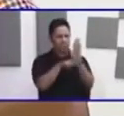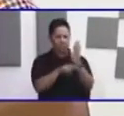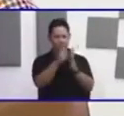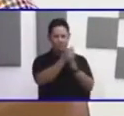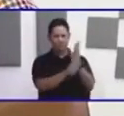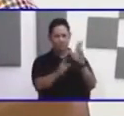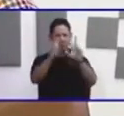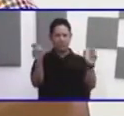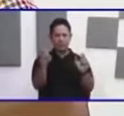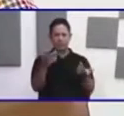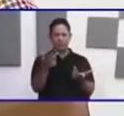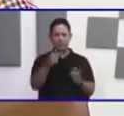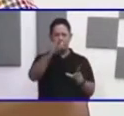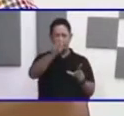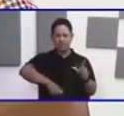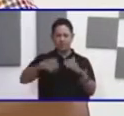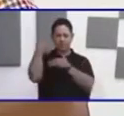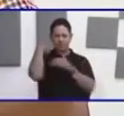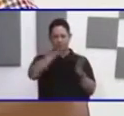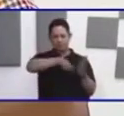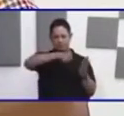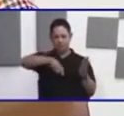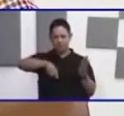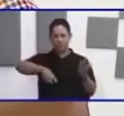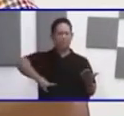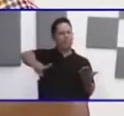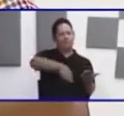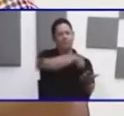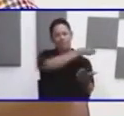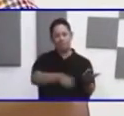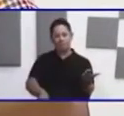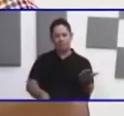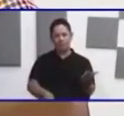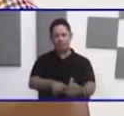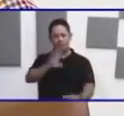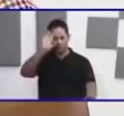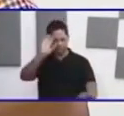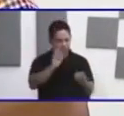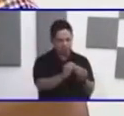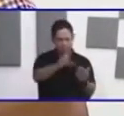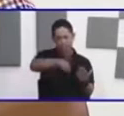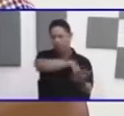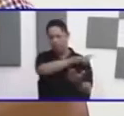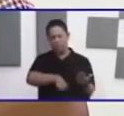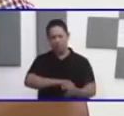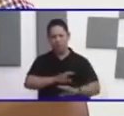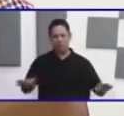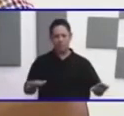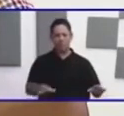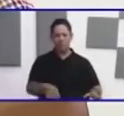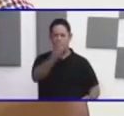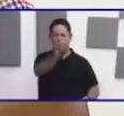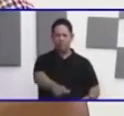el incumplimiento y finalizar o liquidar ese contrato de manera unilateral, donde estamos combinando al